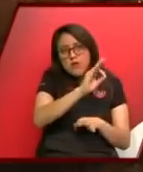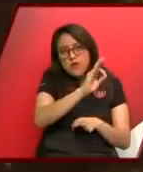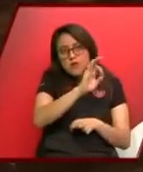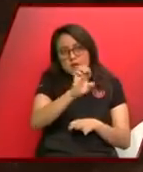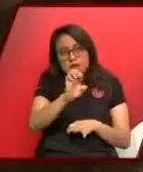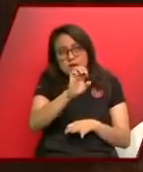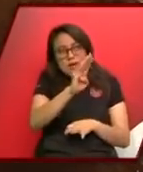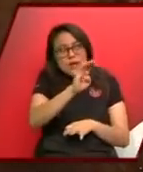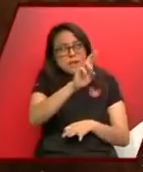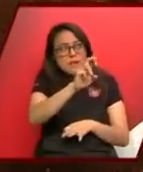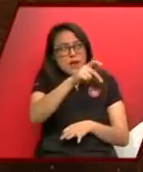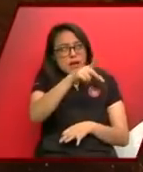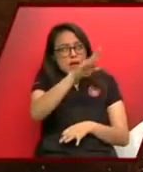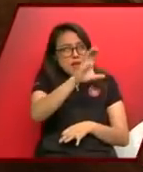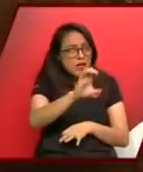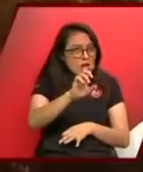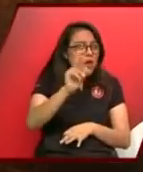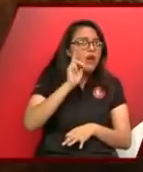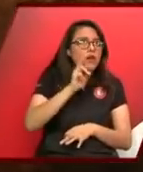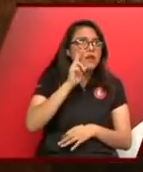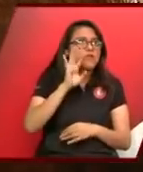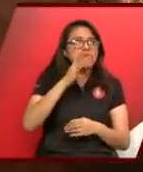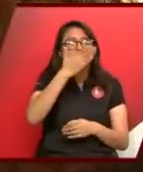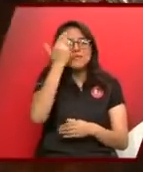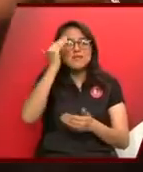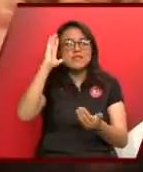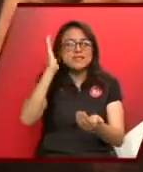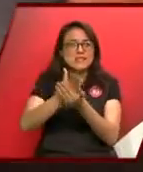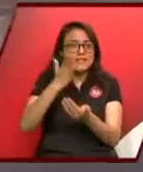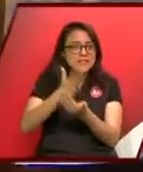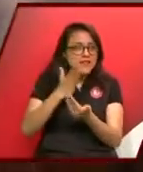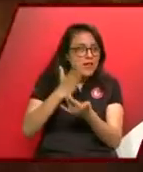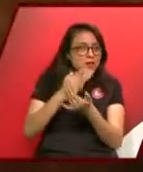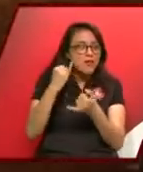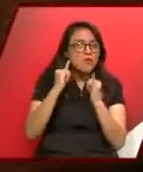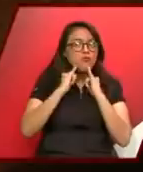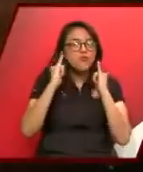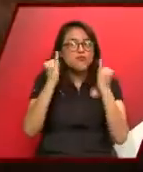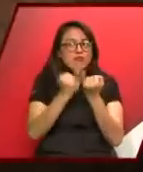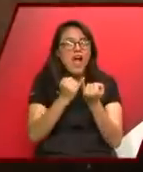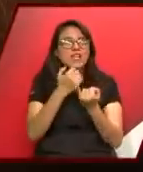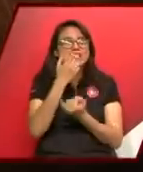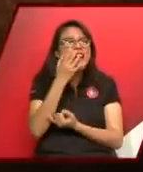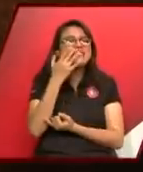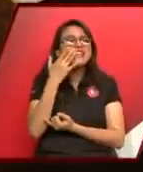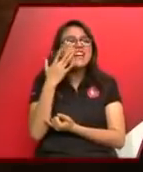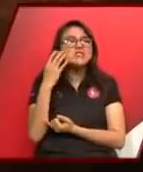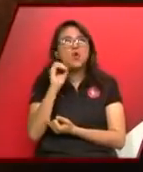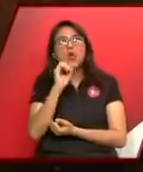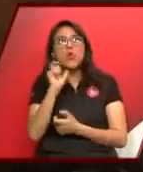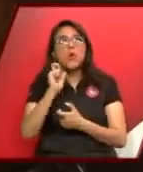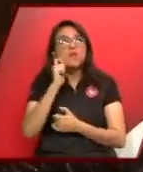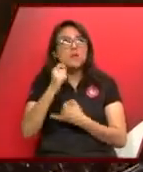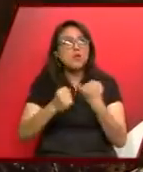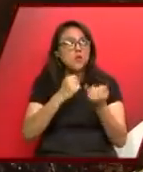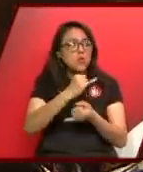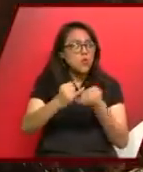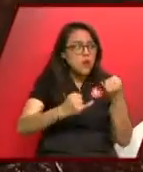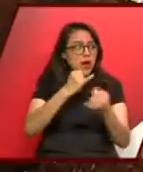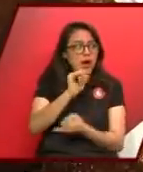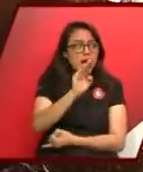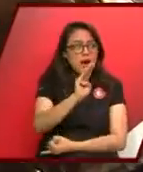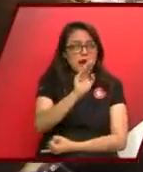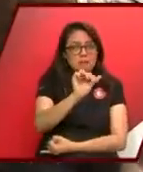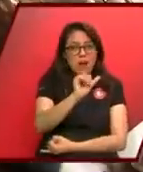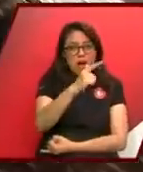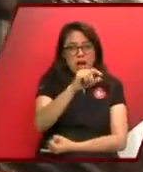entre junta coffee break, y junta. No sé si sea un coffee break de taquitos, porque usted lo que quiere es pegarle al diente. O cuando tenemos nuestro torneo de Vagamon, que es los